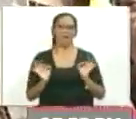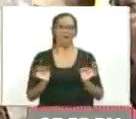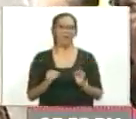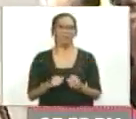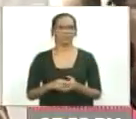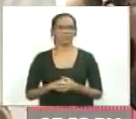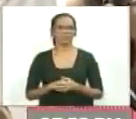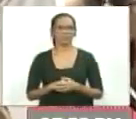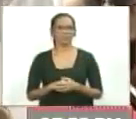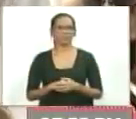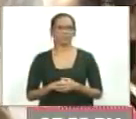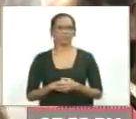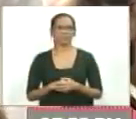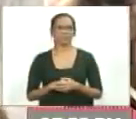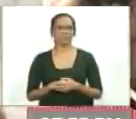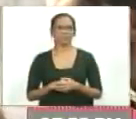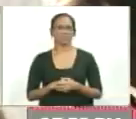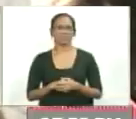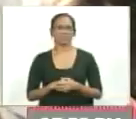Ahora,